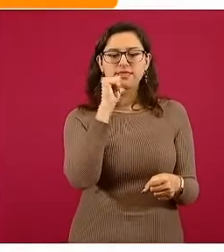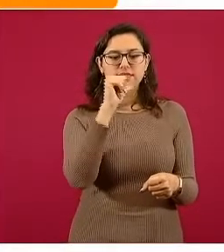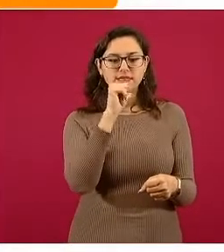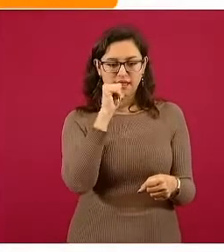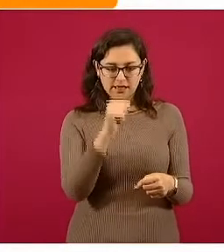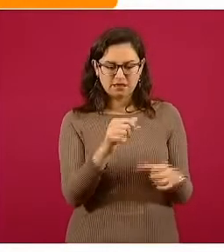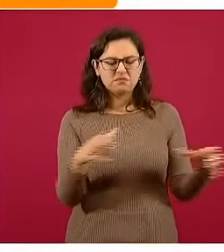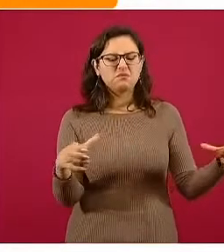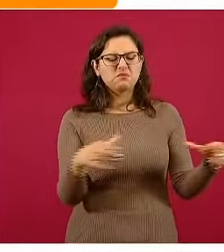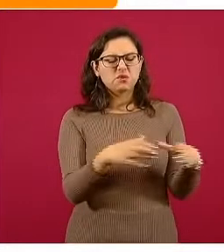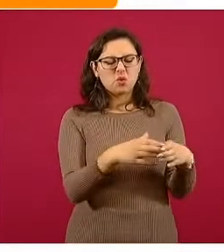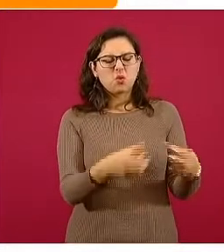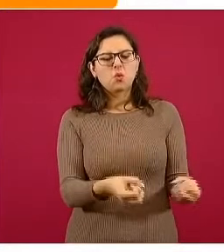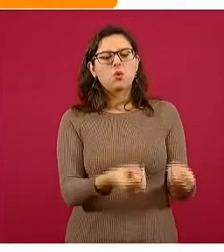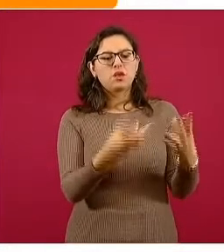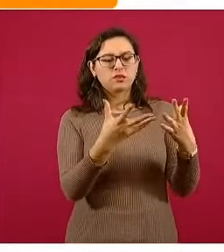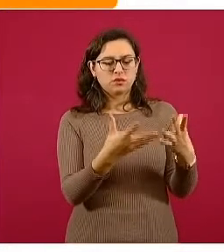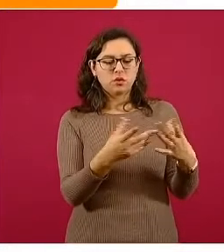este